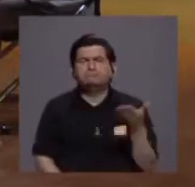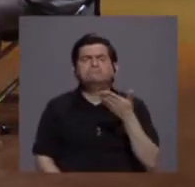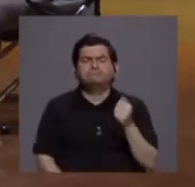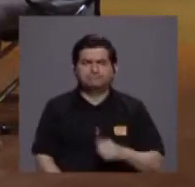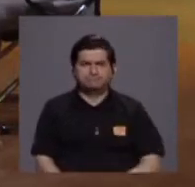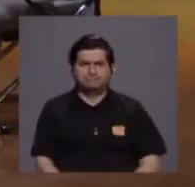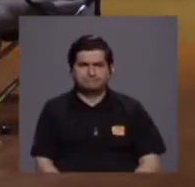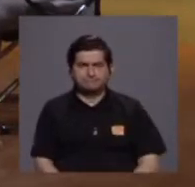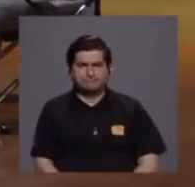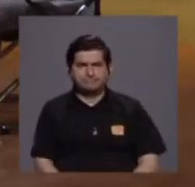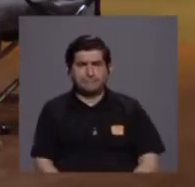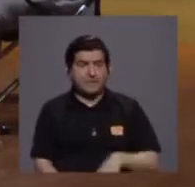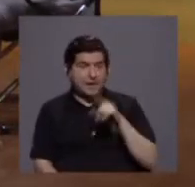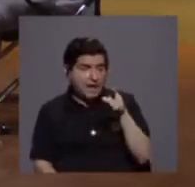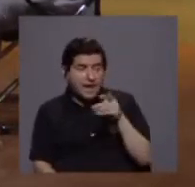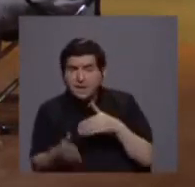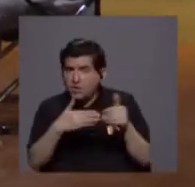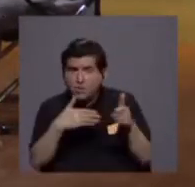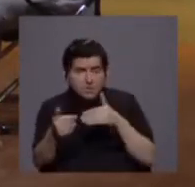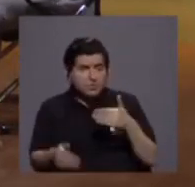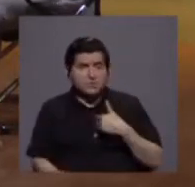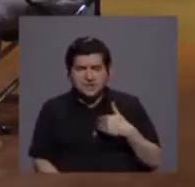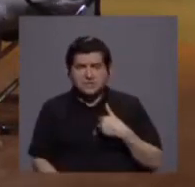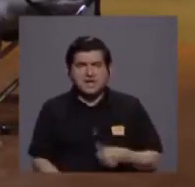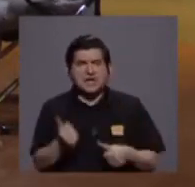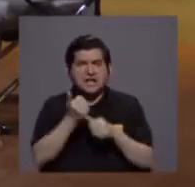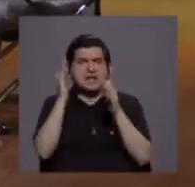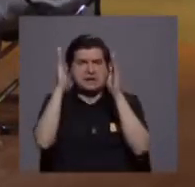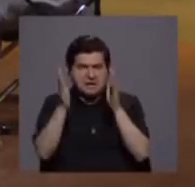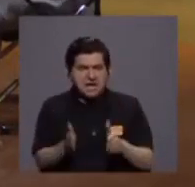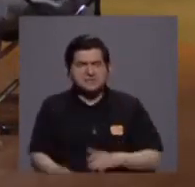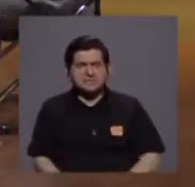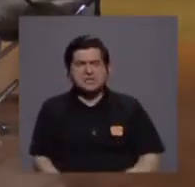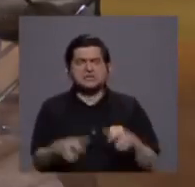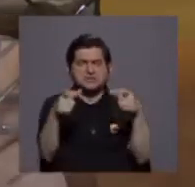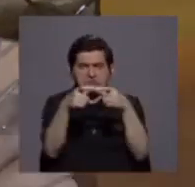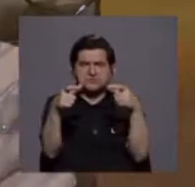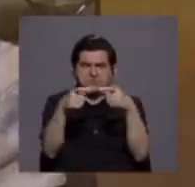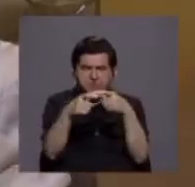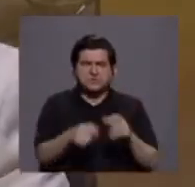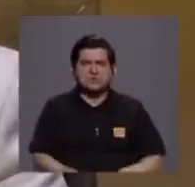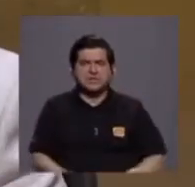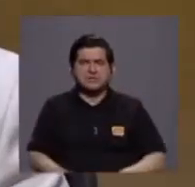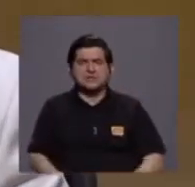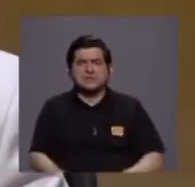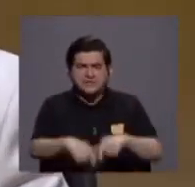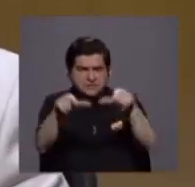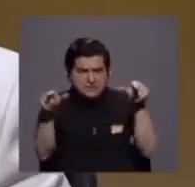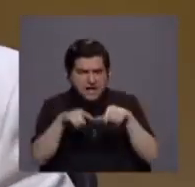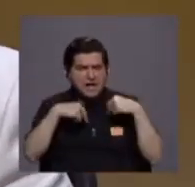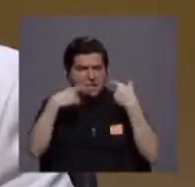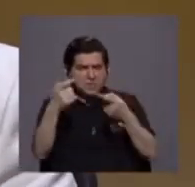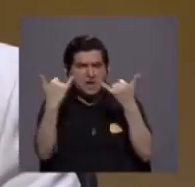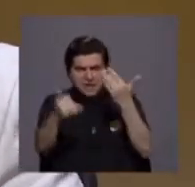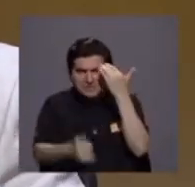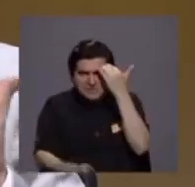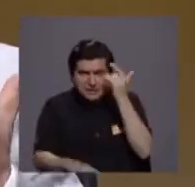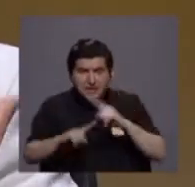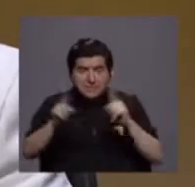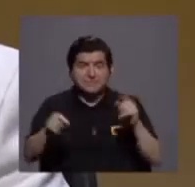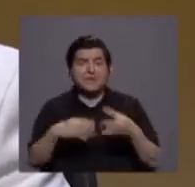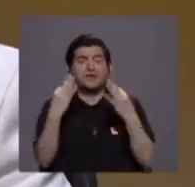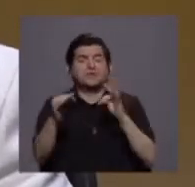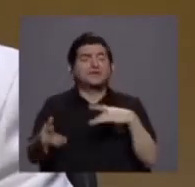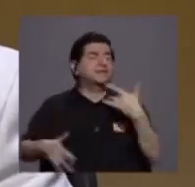es que él, a pesar de que llevaba sus asistentes, tenía sus conexiones, sus redes locales ahí donde iba, él trataba de